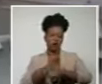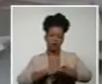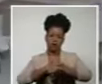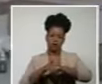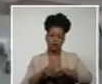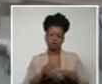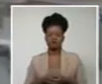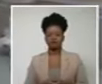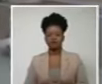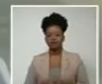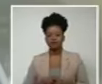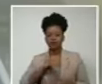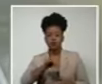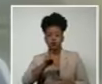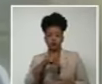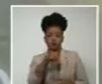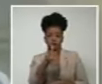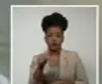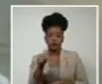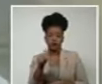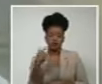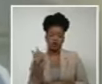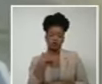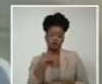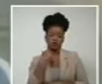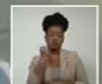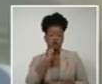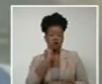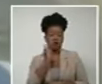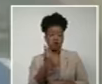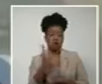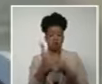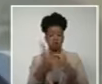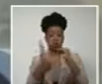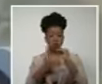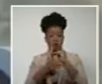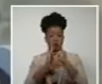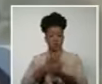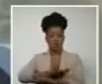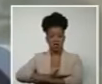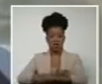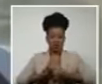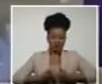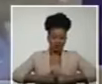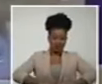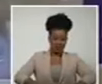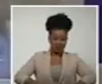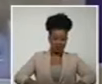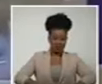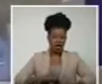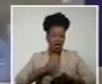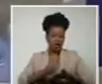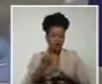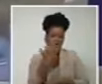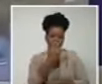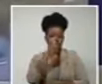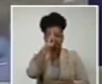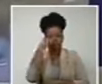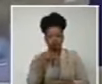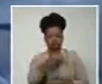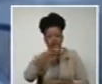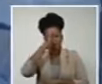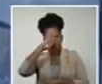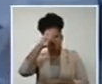10 años, más de 1 millón de niños argelinos han nacido en manos cubanas. se han reducido las tasas de mortalidad neonatal